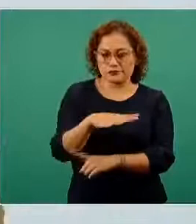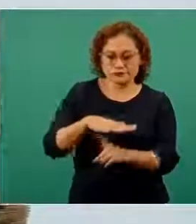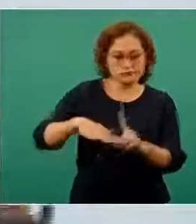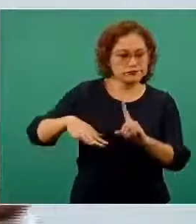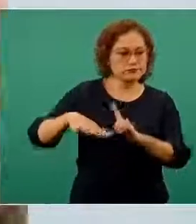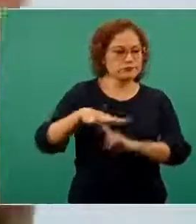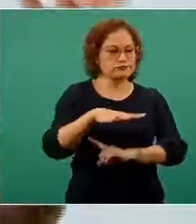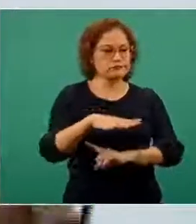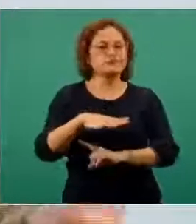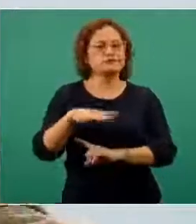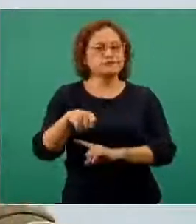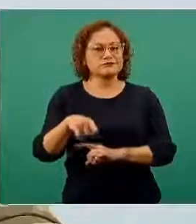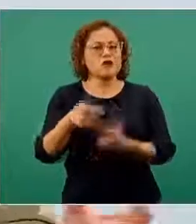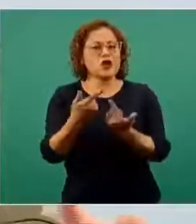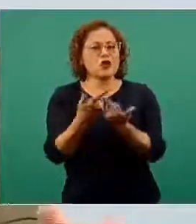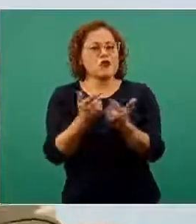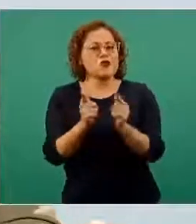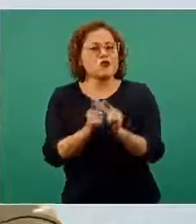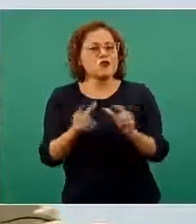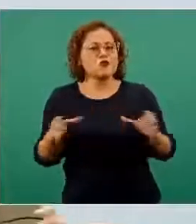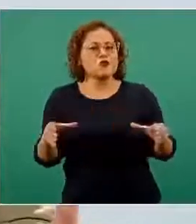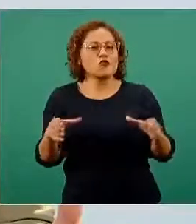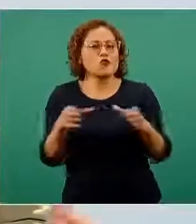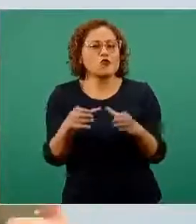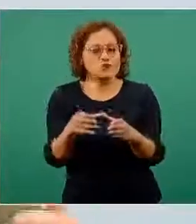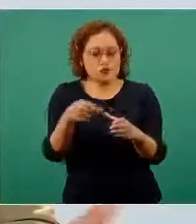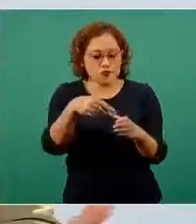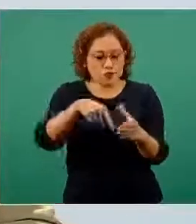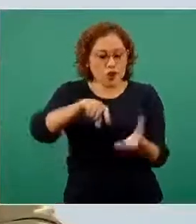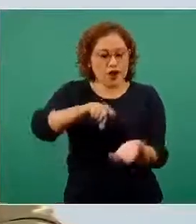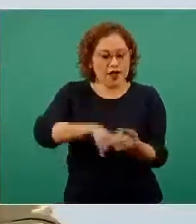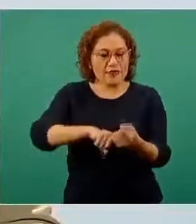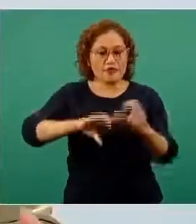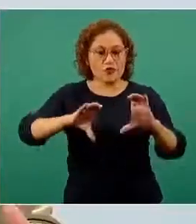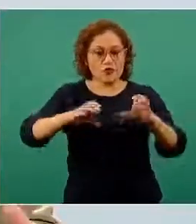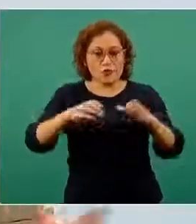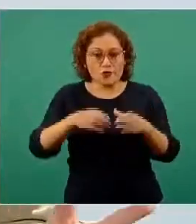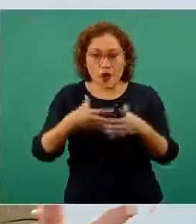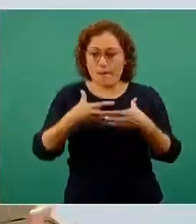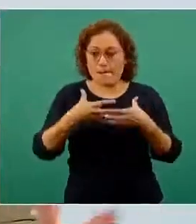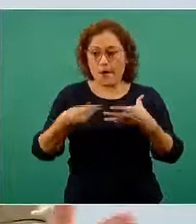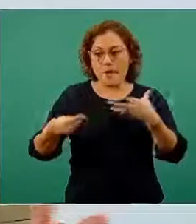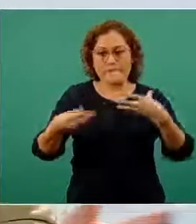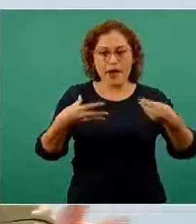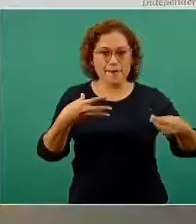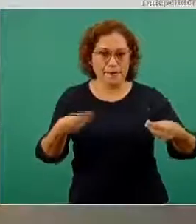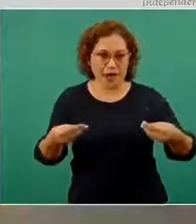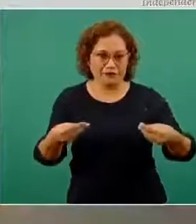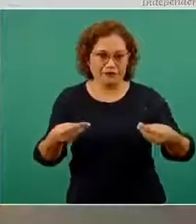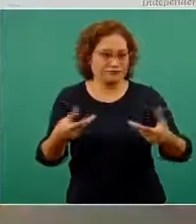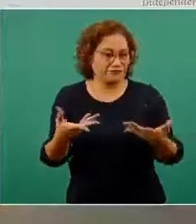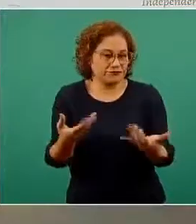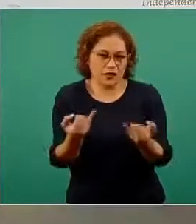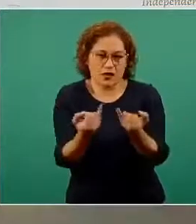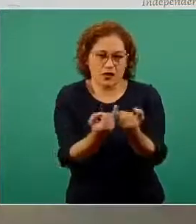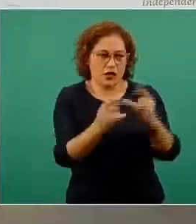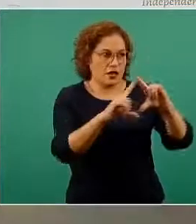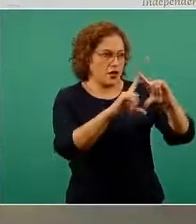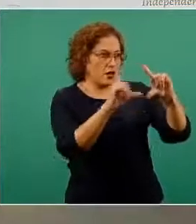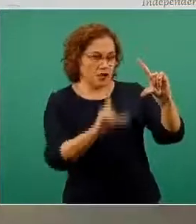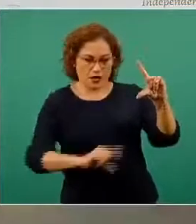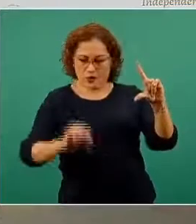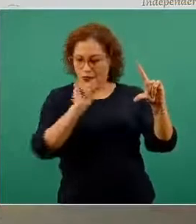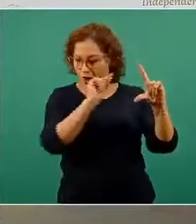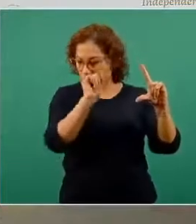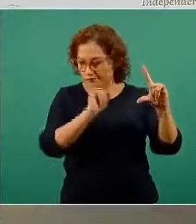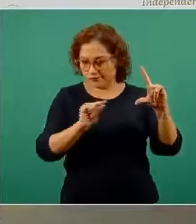clúster de grupos donde pudiera haber brotes en comunidad, esto lo hemos estado viendo en prácticamente todo el país y mucho en las